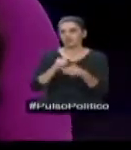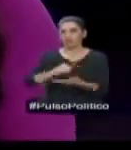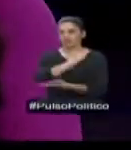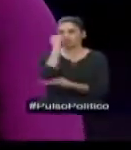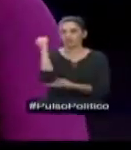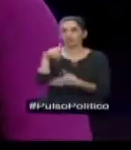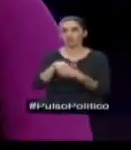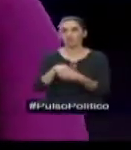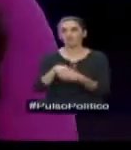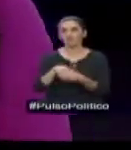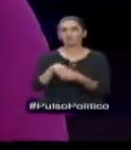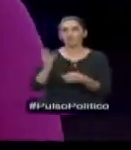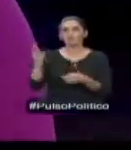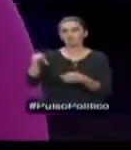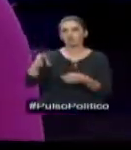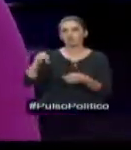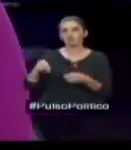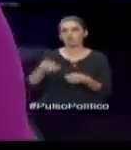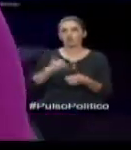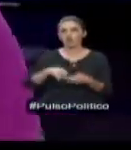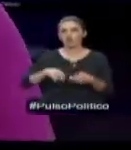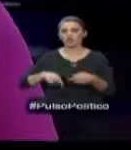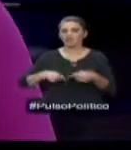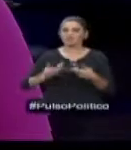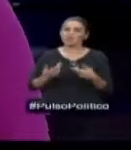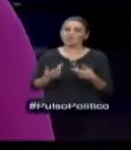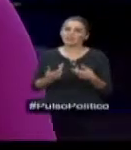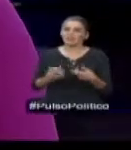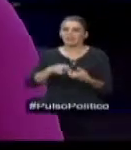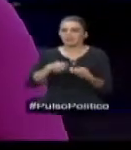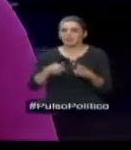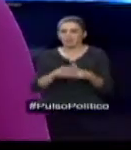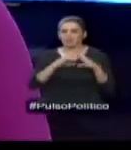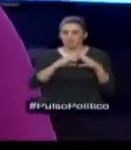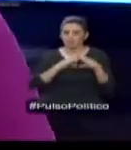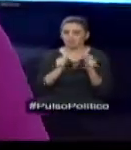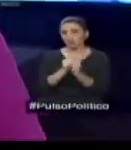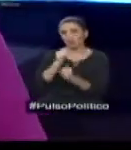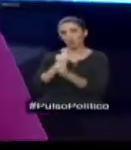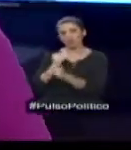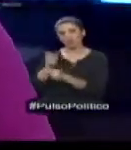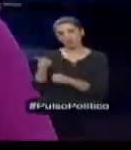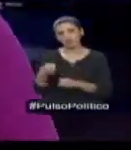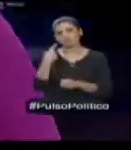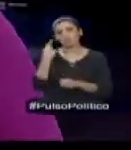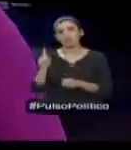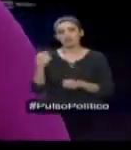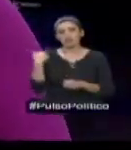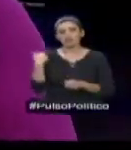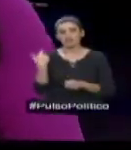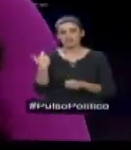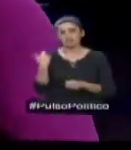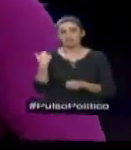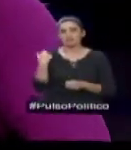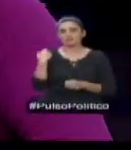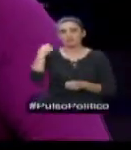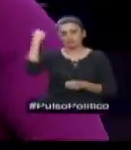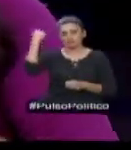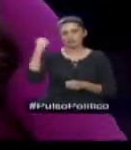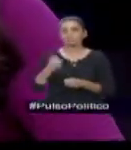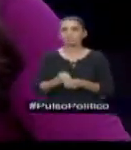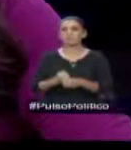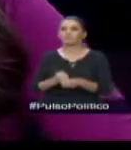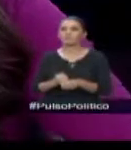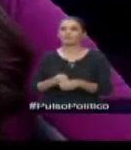estado no existe el conflicto capital trabajo para que tengamos el derecho a la contratación colectiva